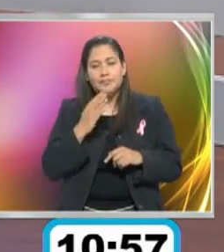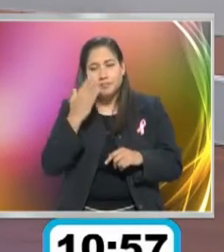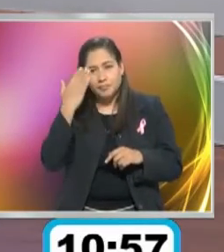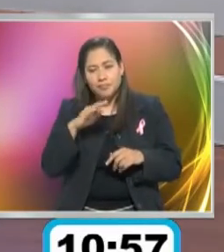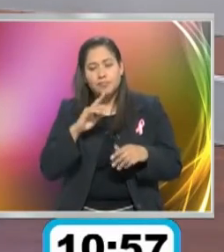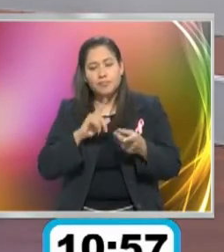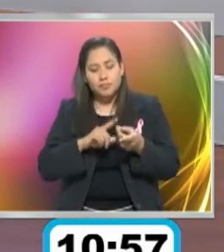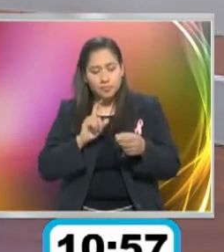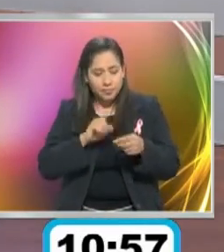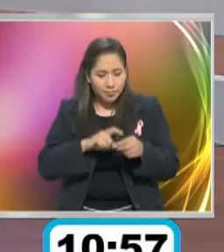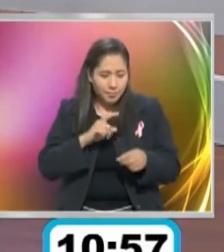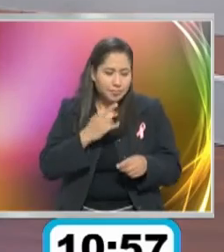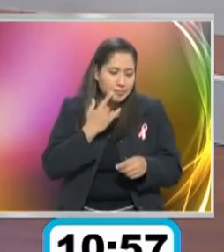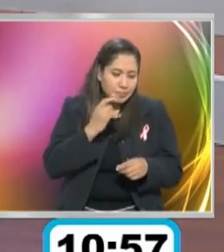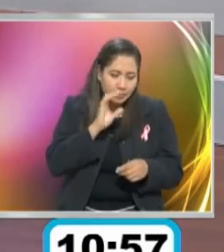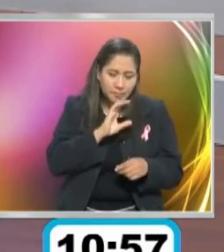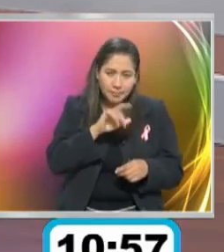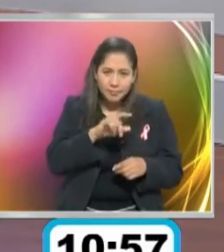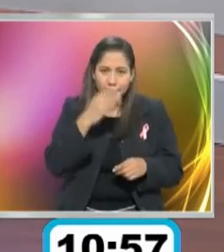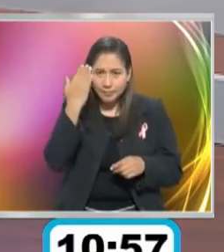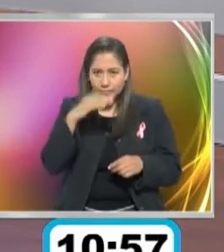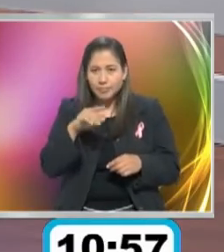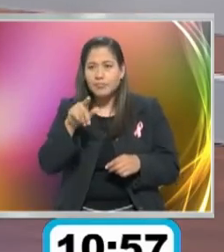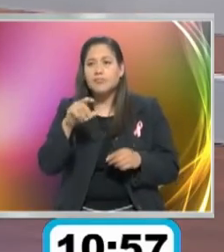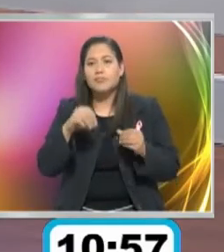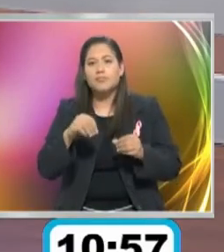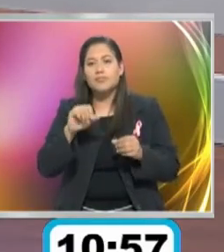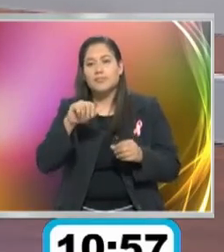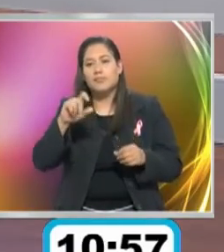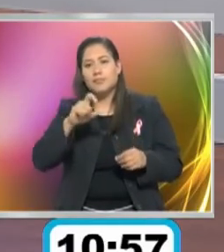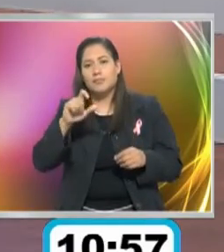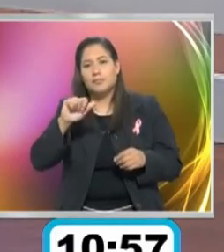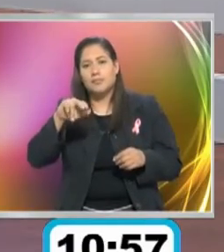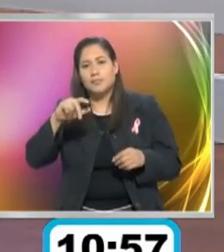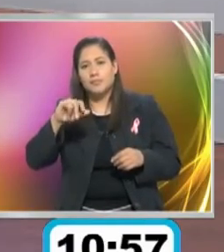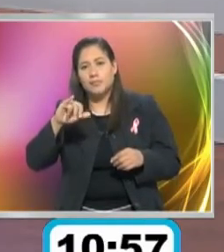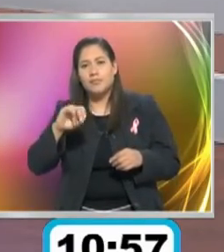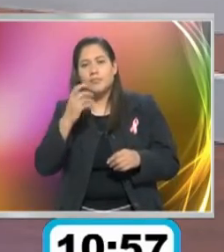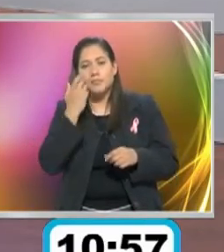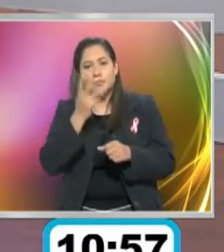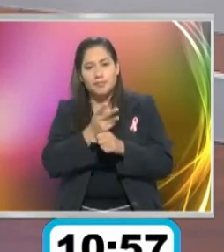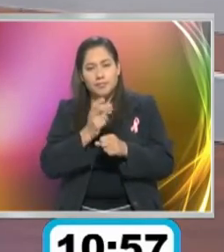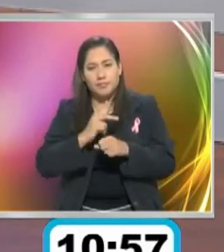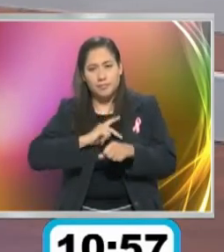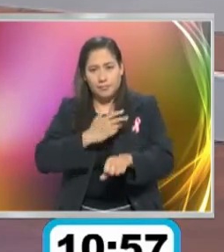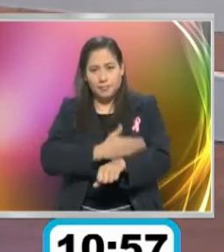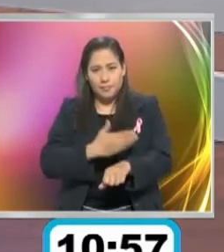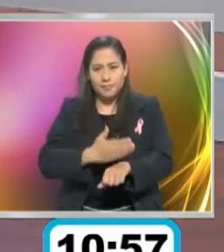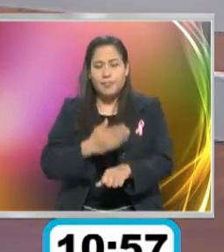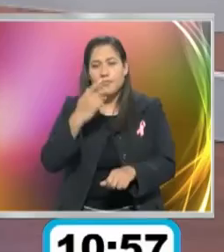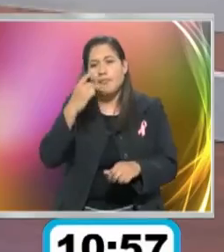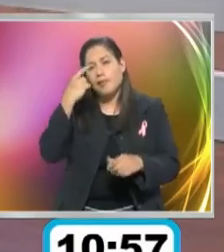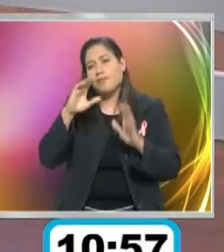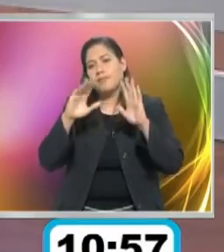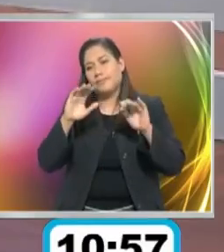ya sabe usted cómo estar enterado de lo que hace Alex Anguiano. Yo quiero invitar a mis compañeros a que nos acompañen aquí, Alex, a